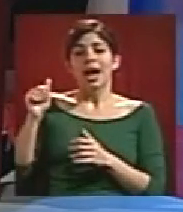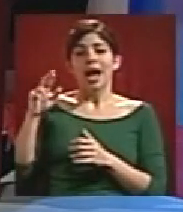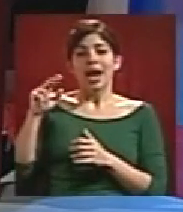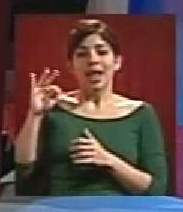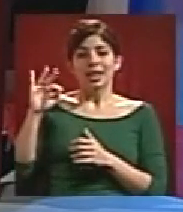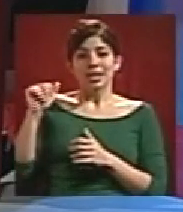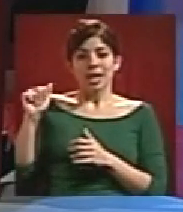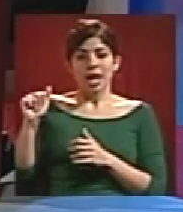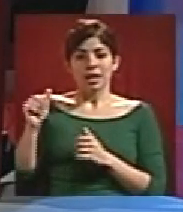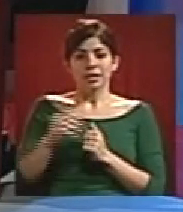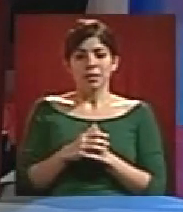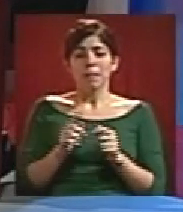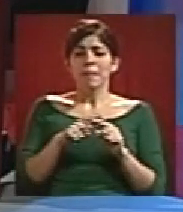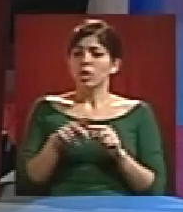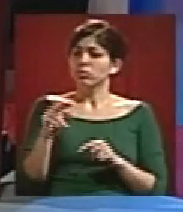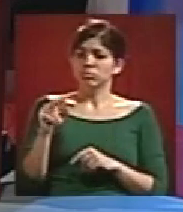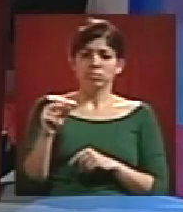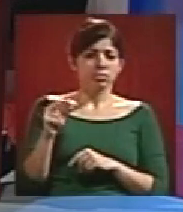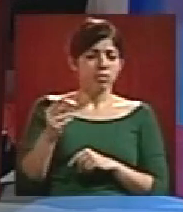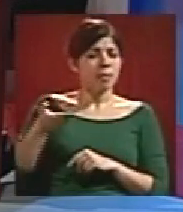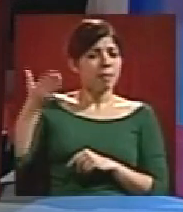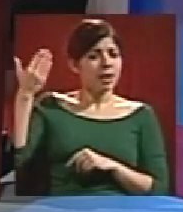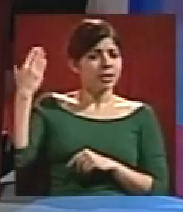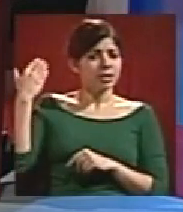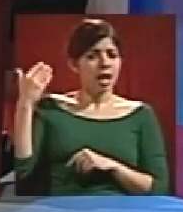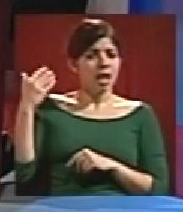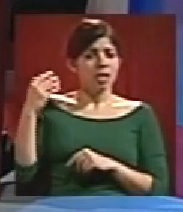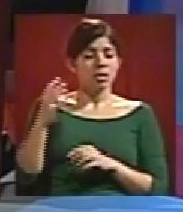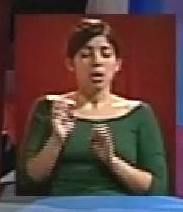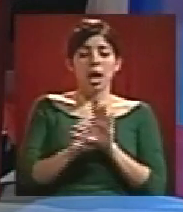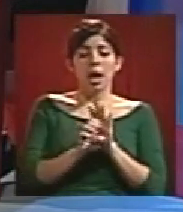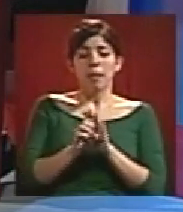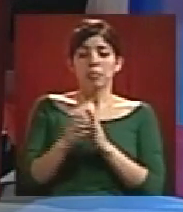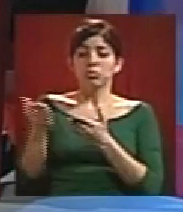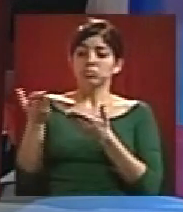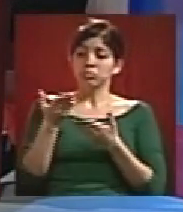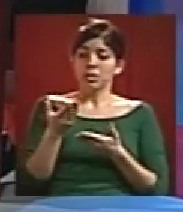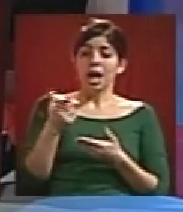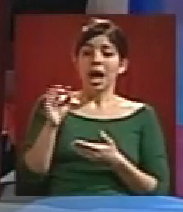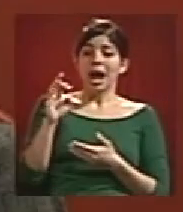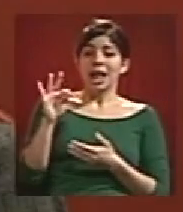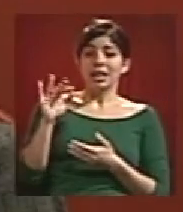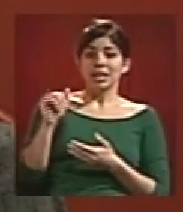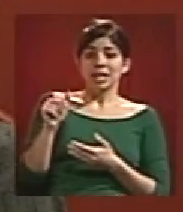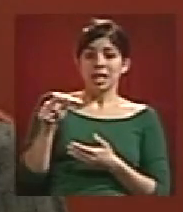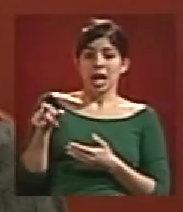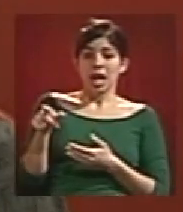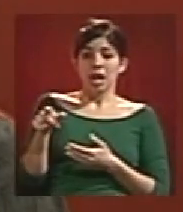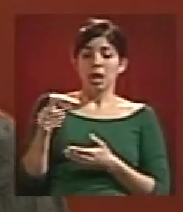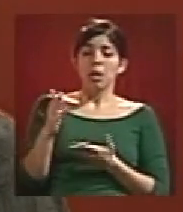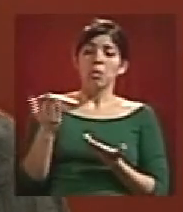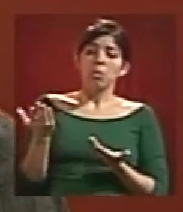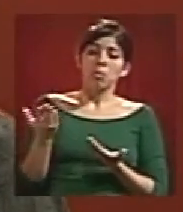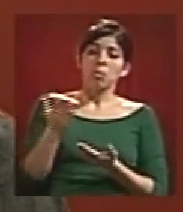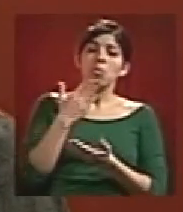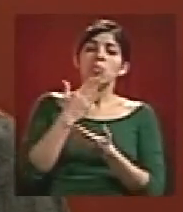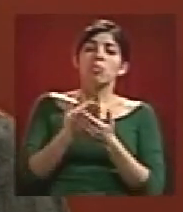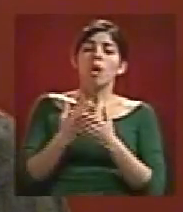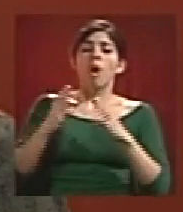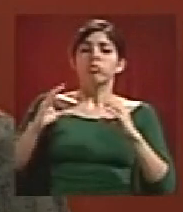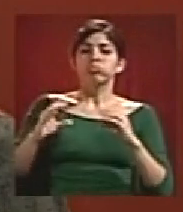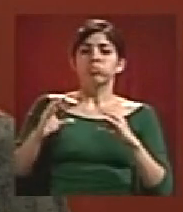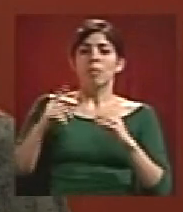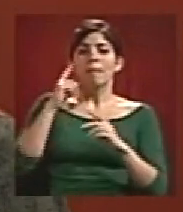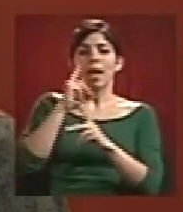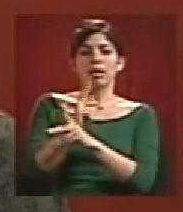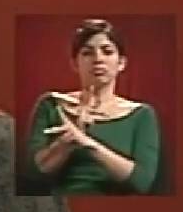no aquí, sino que en el pasado se pensaba que si alguien me ofrece una buena garantía, pues eso es un buen colchón para